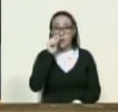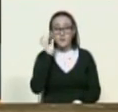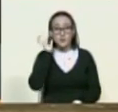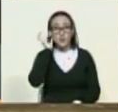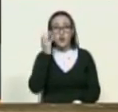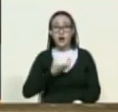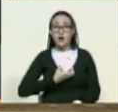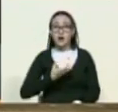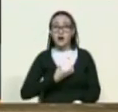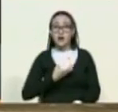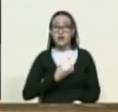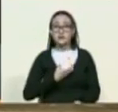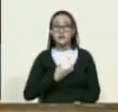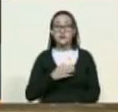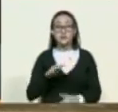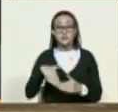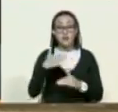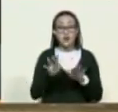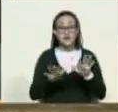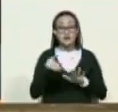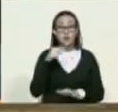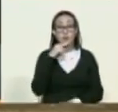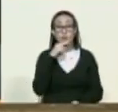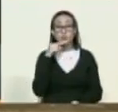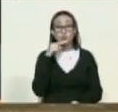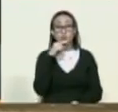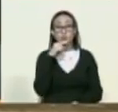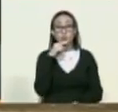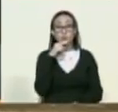Y yo tengo que decirlo porque después del 15 de octubre